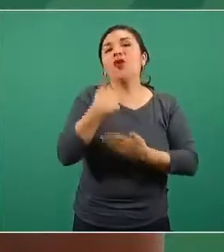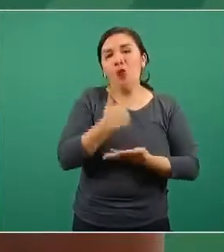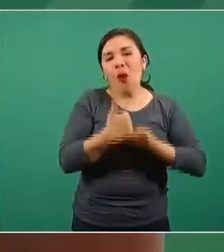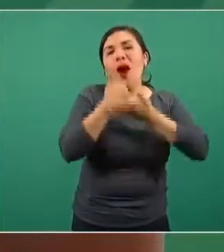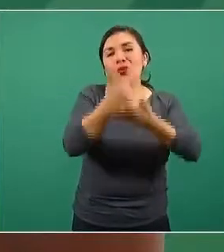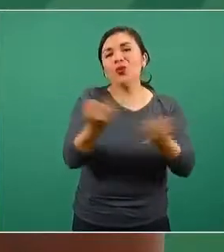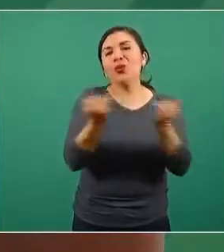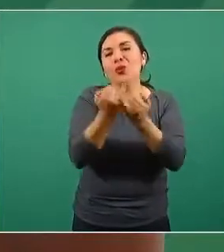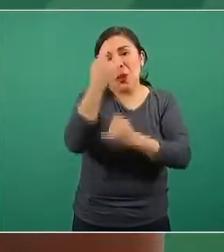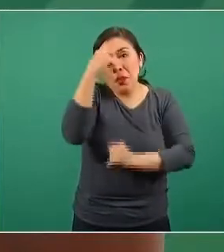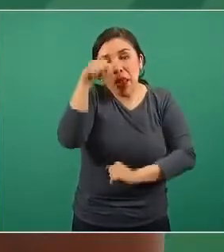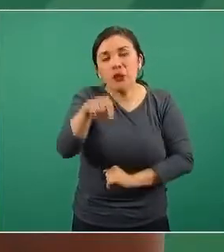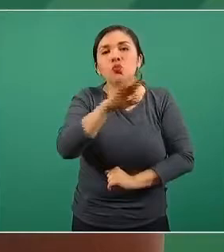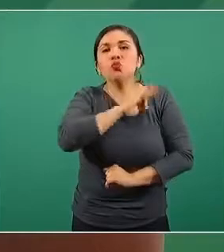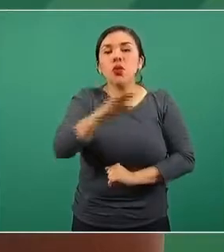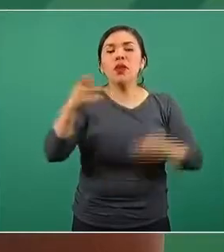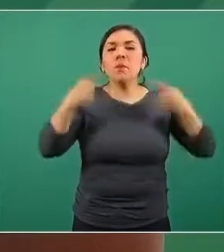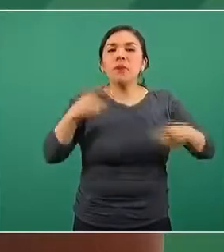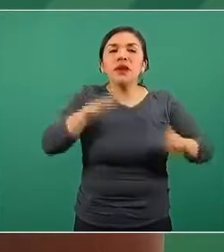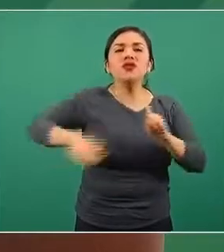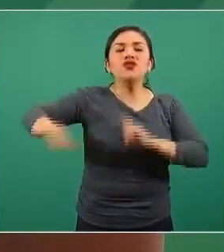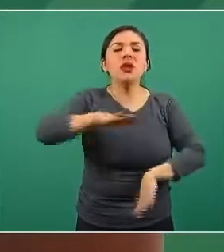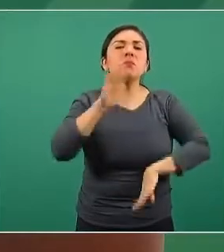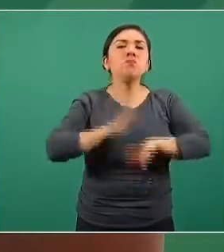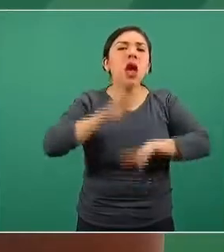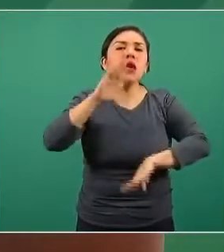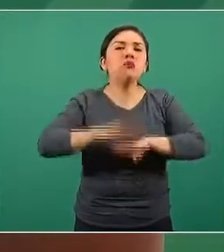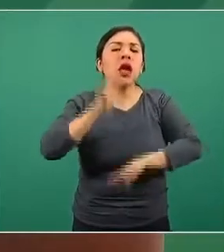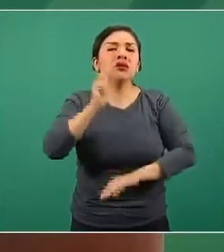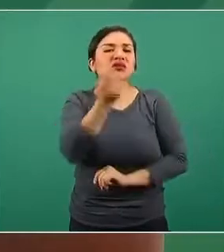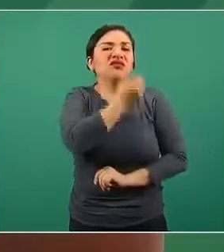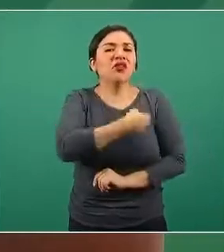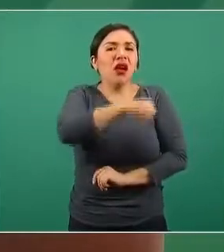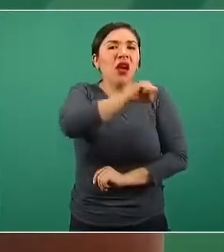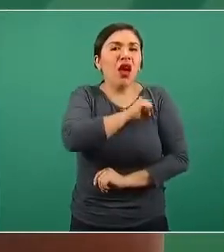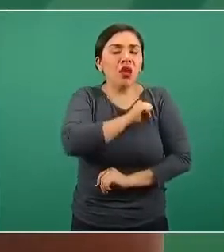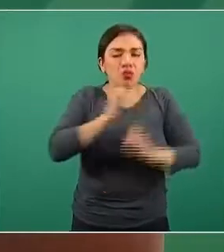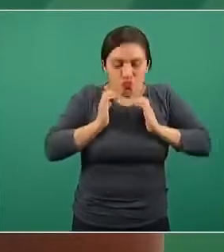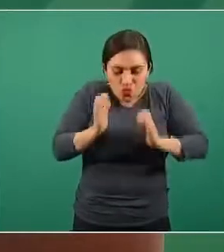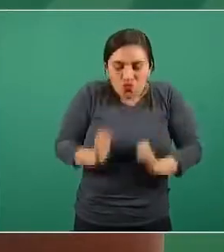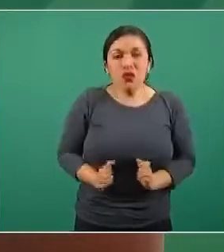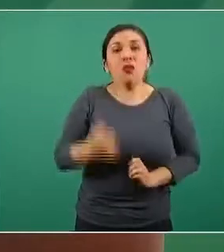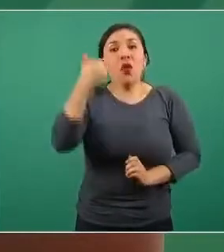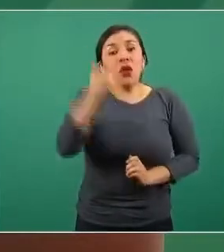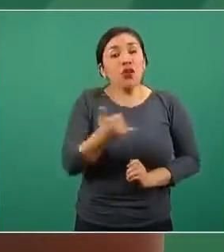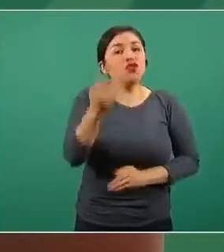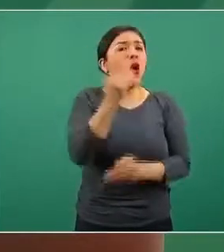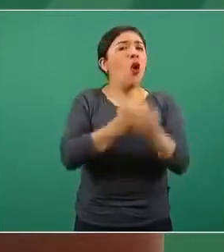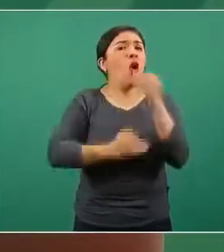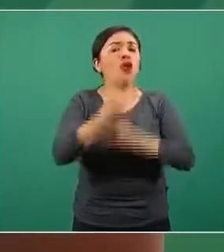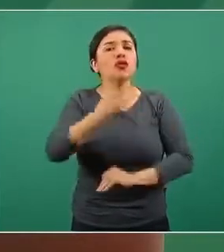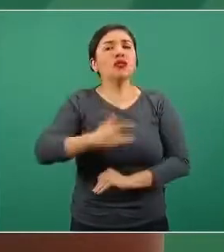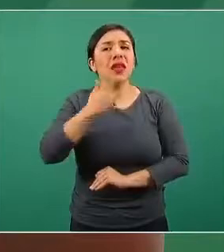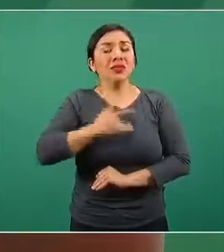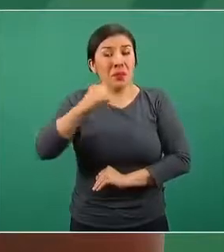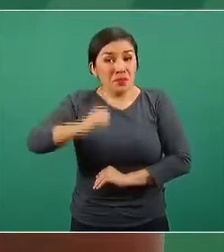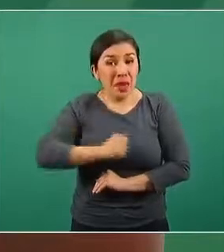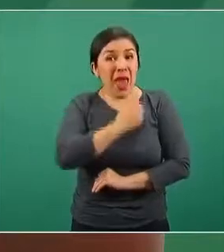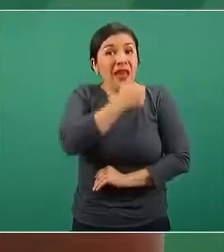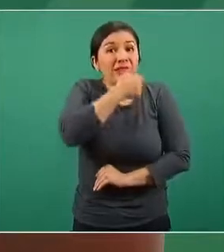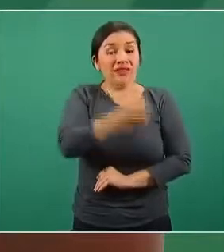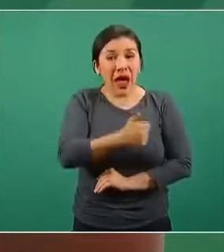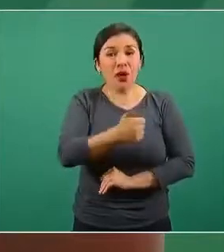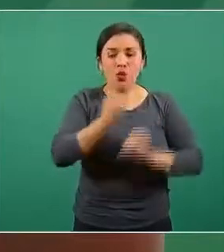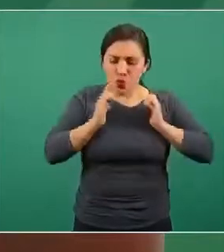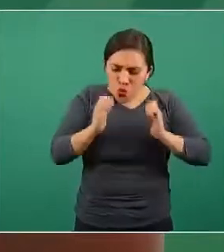a que tengamos población cada día más sana, y que todas las esferas del bienestar, el